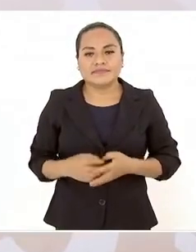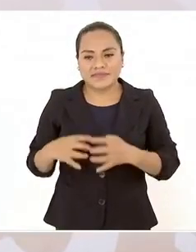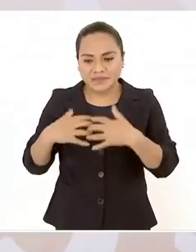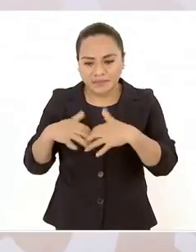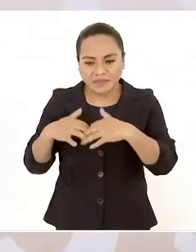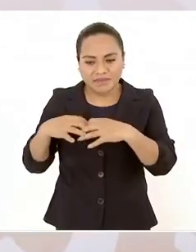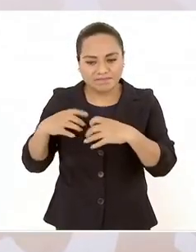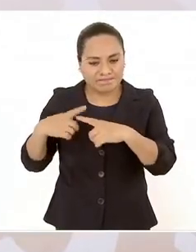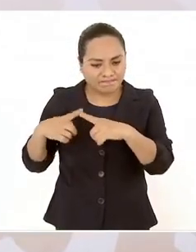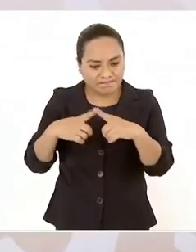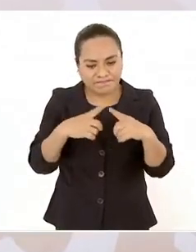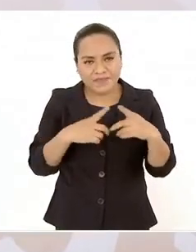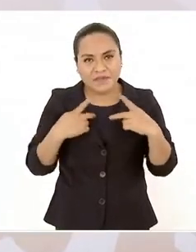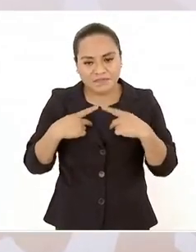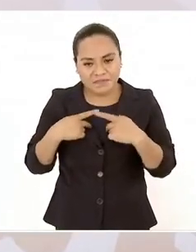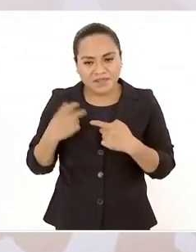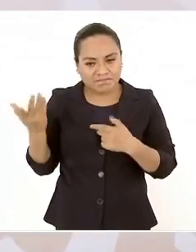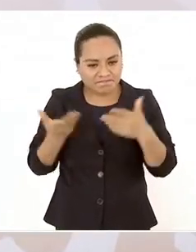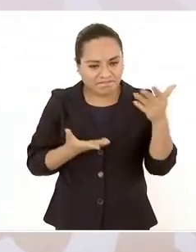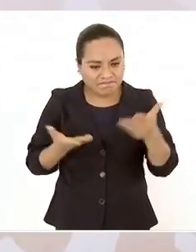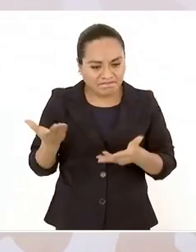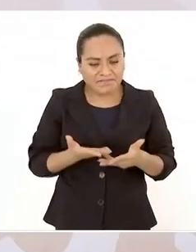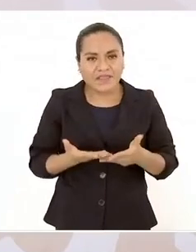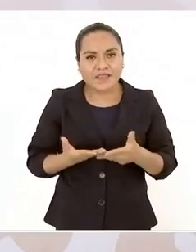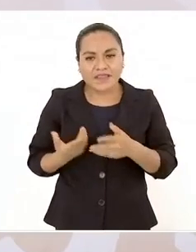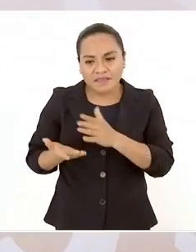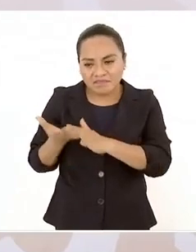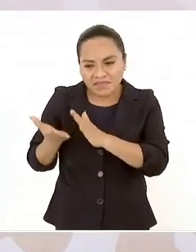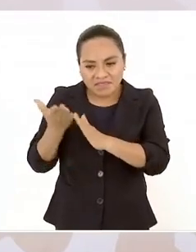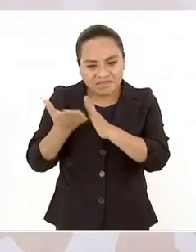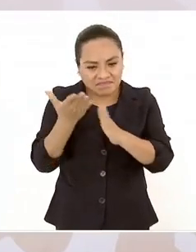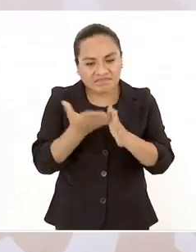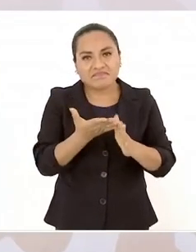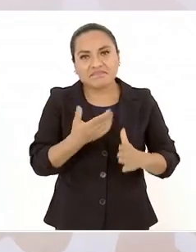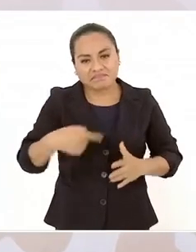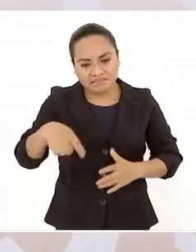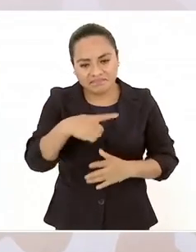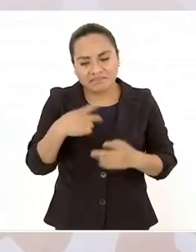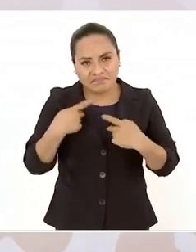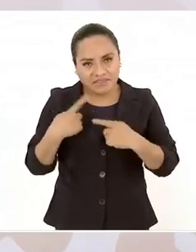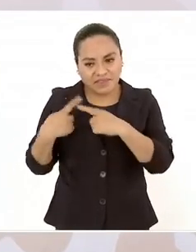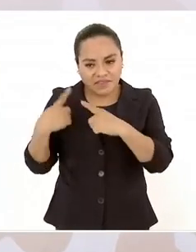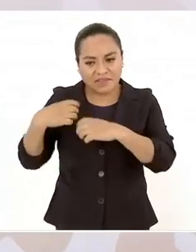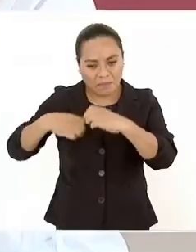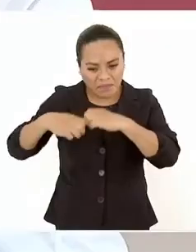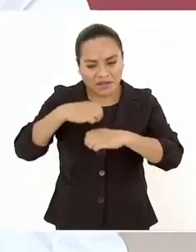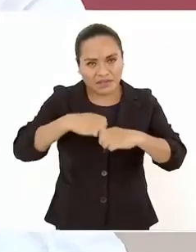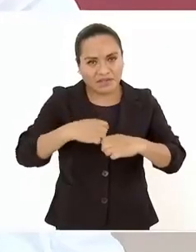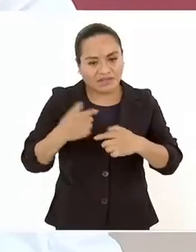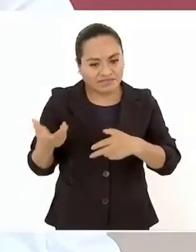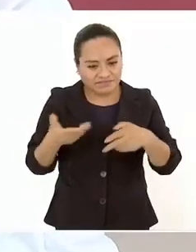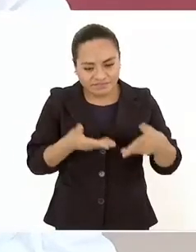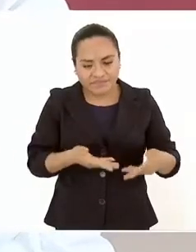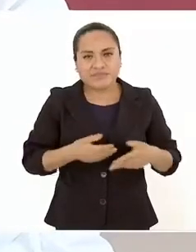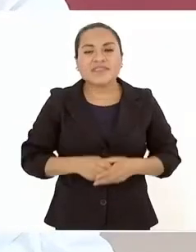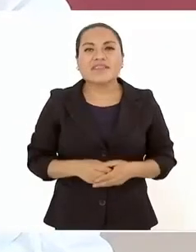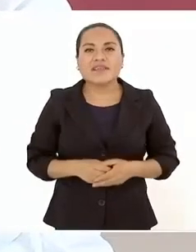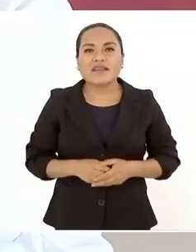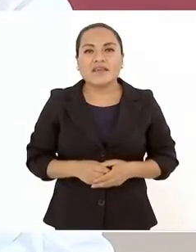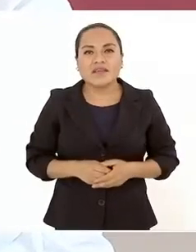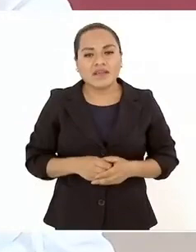empresarios, constructores que nos acompañan, hay pedirles que se sigan